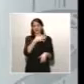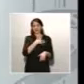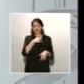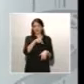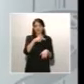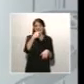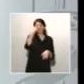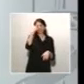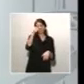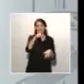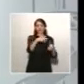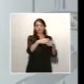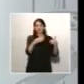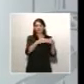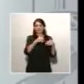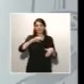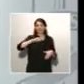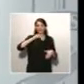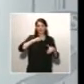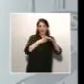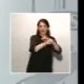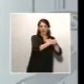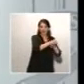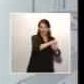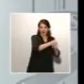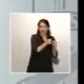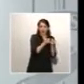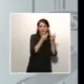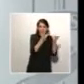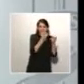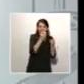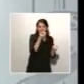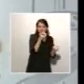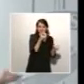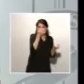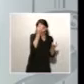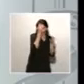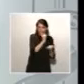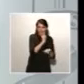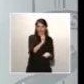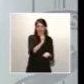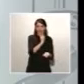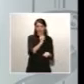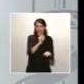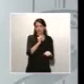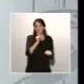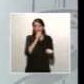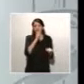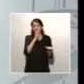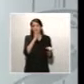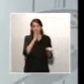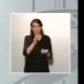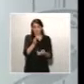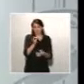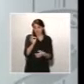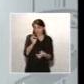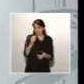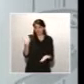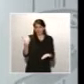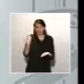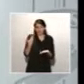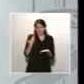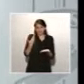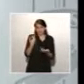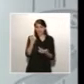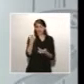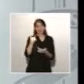en los hospitales. Porque, precisamente, hasta que dispongamos de pruebas para poder hacer a toda